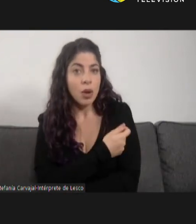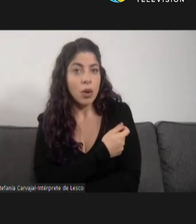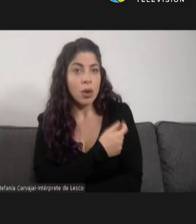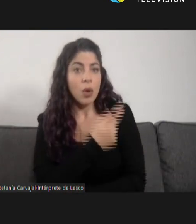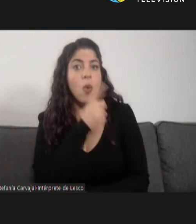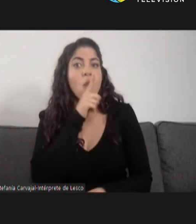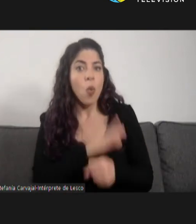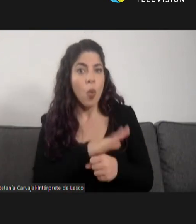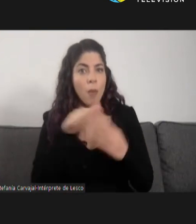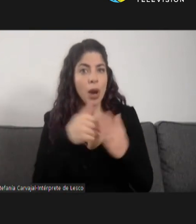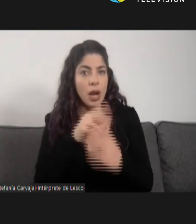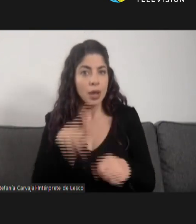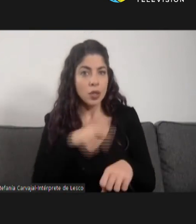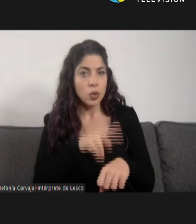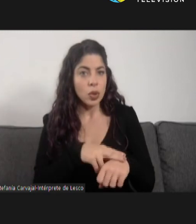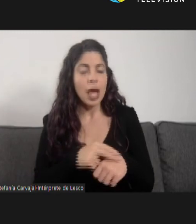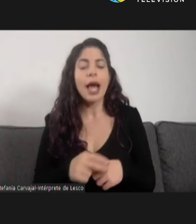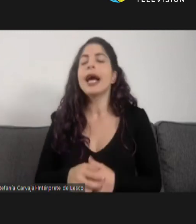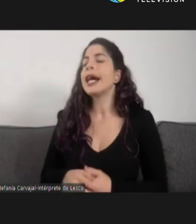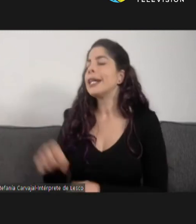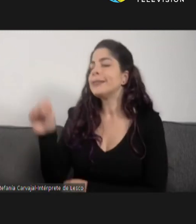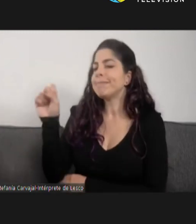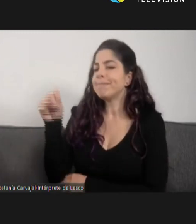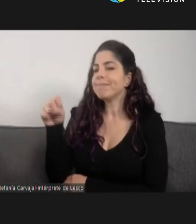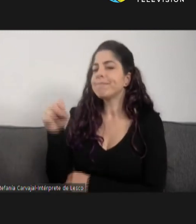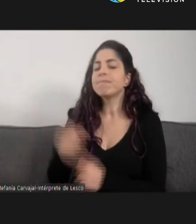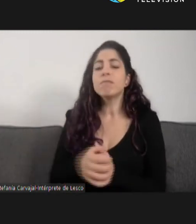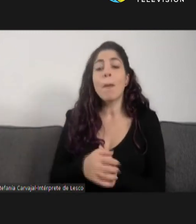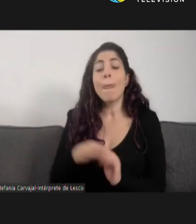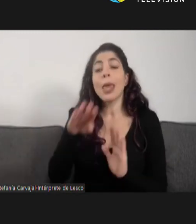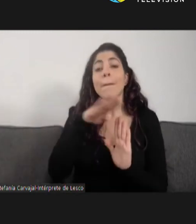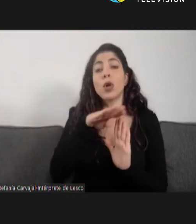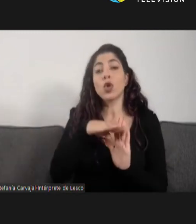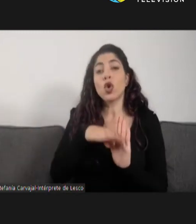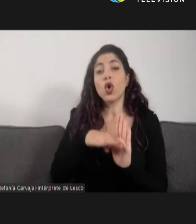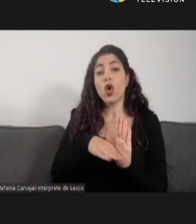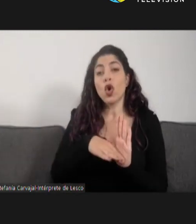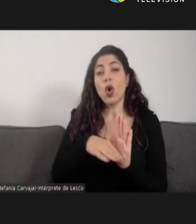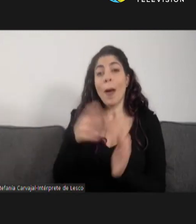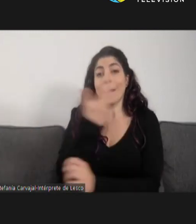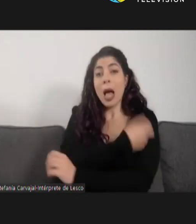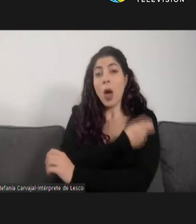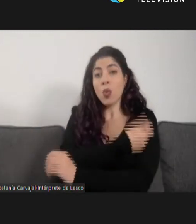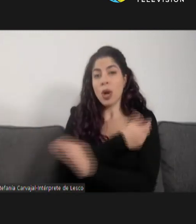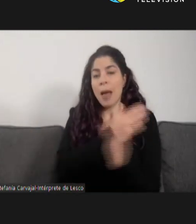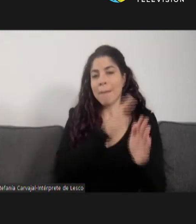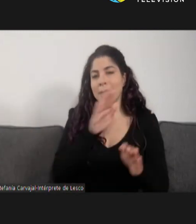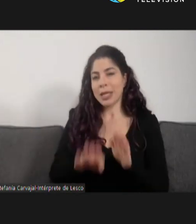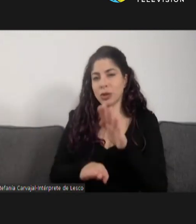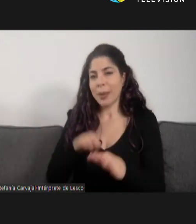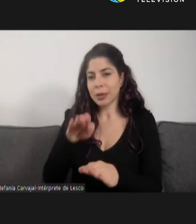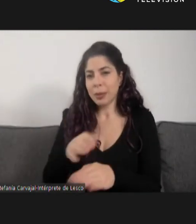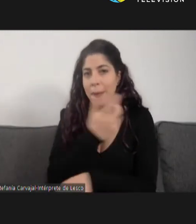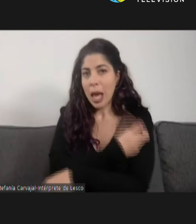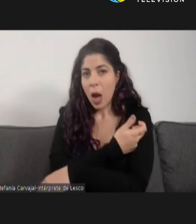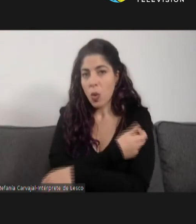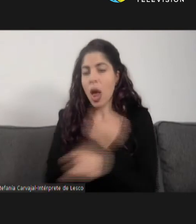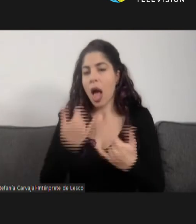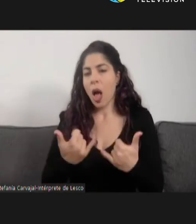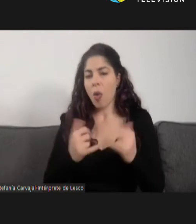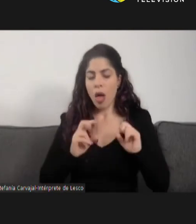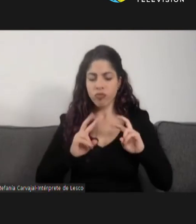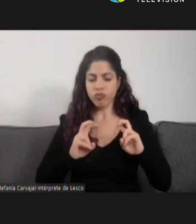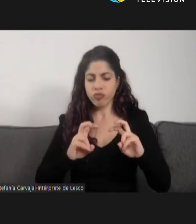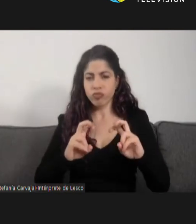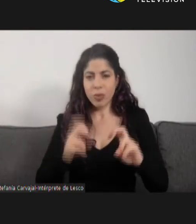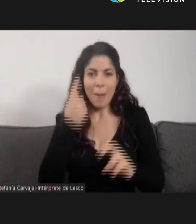nivel nacional. Sí, bueno, el protocolo de vacunación se está igual valorando en base a